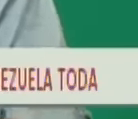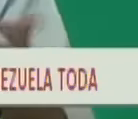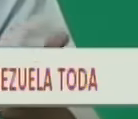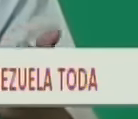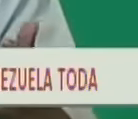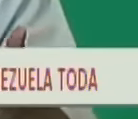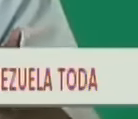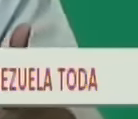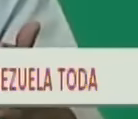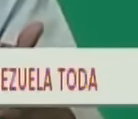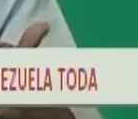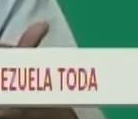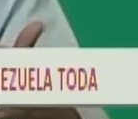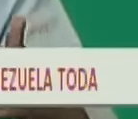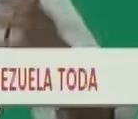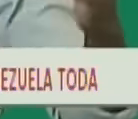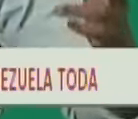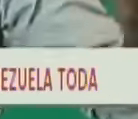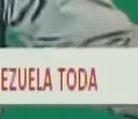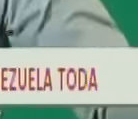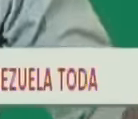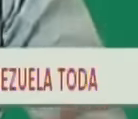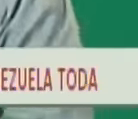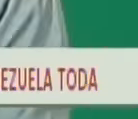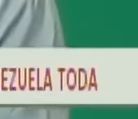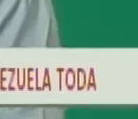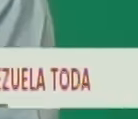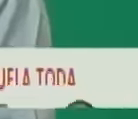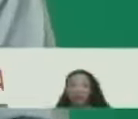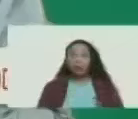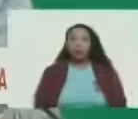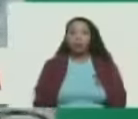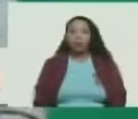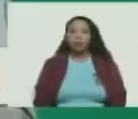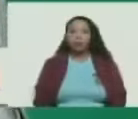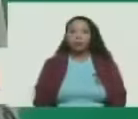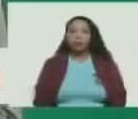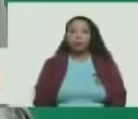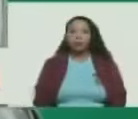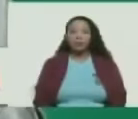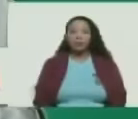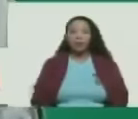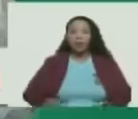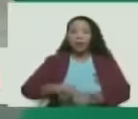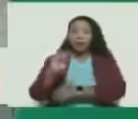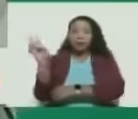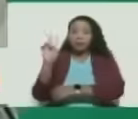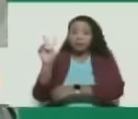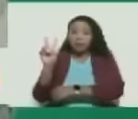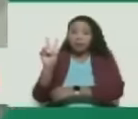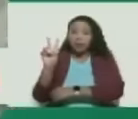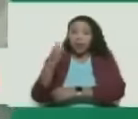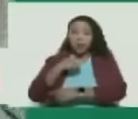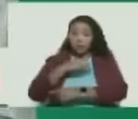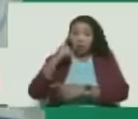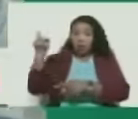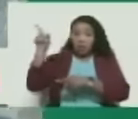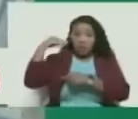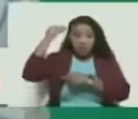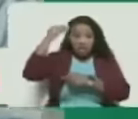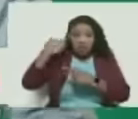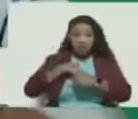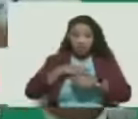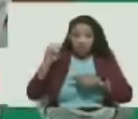de, en aquel momento, el imperio colonial inglés, creyendo que los venezolanos estábamos débiles, estábamos